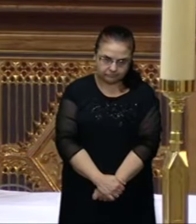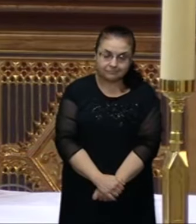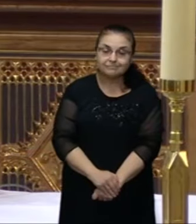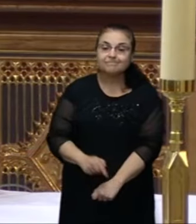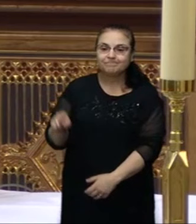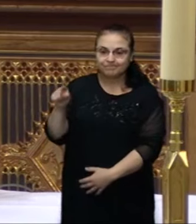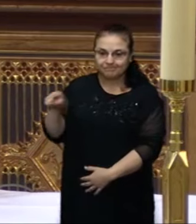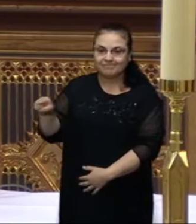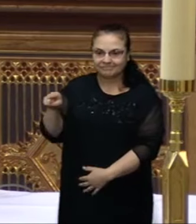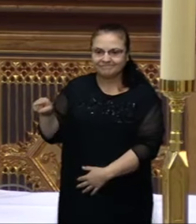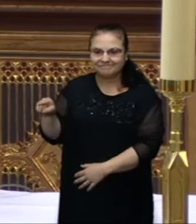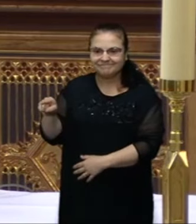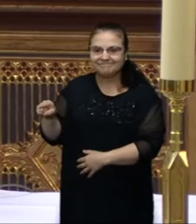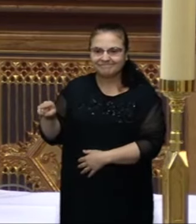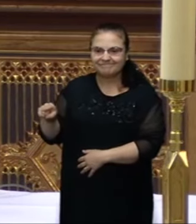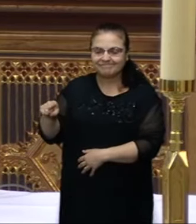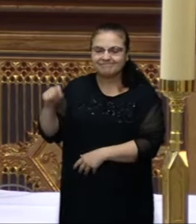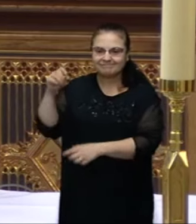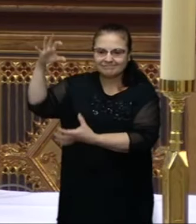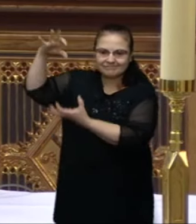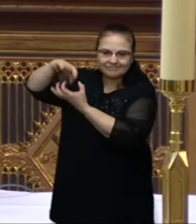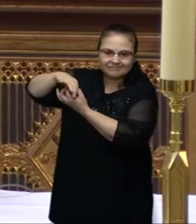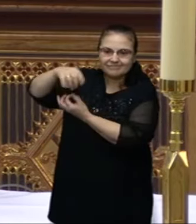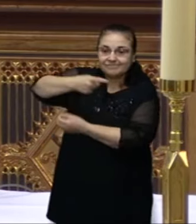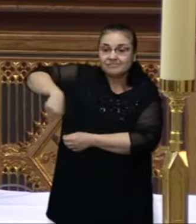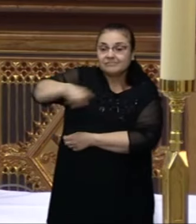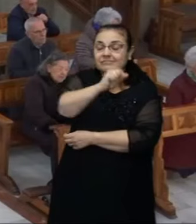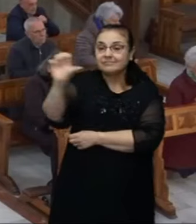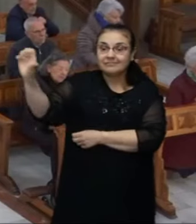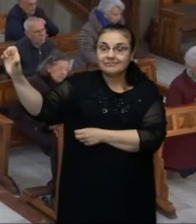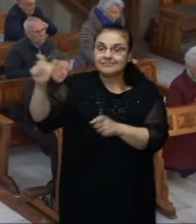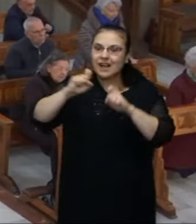Y este es el sacramento de nuestra fe.